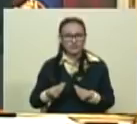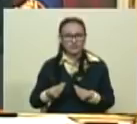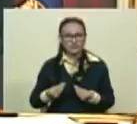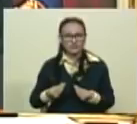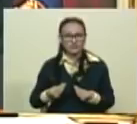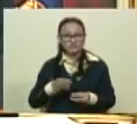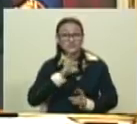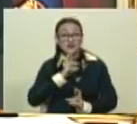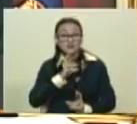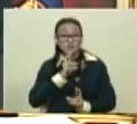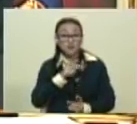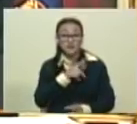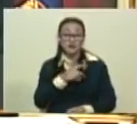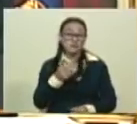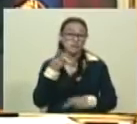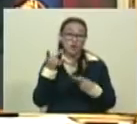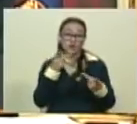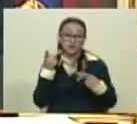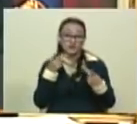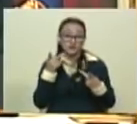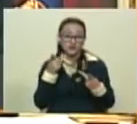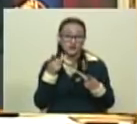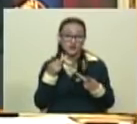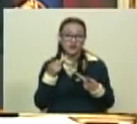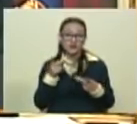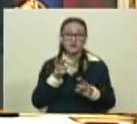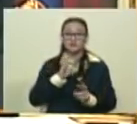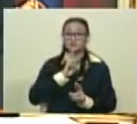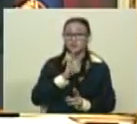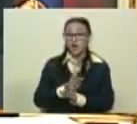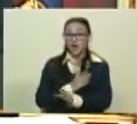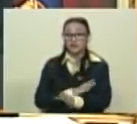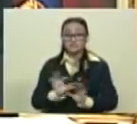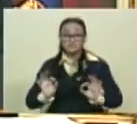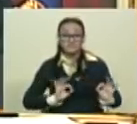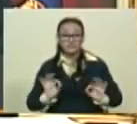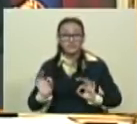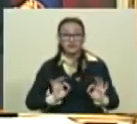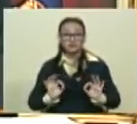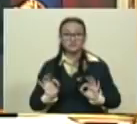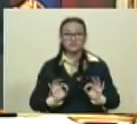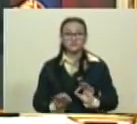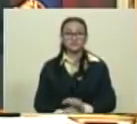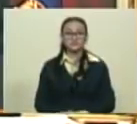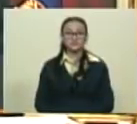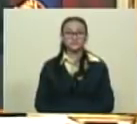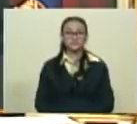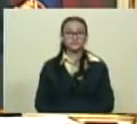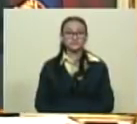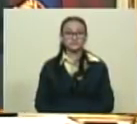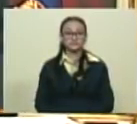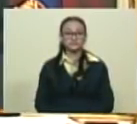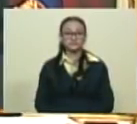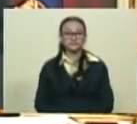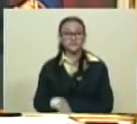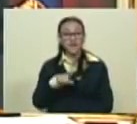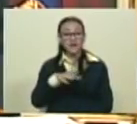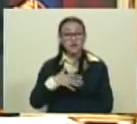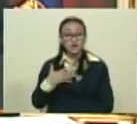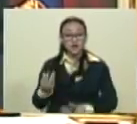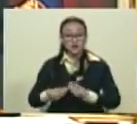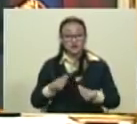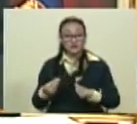producto de una política, producto de una preparación. Y es lo que ellos han intentado